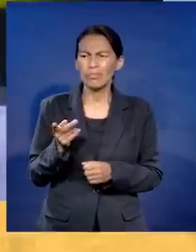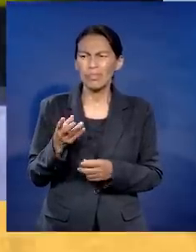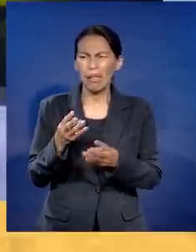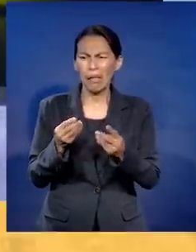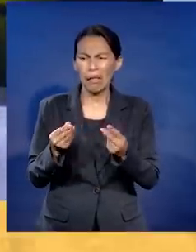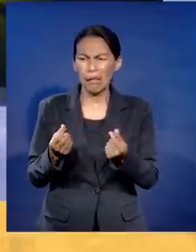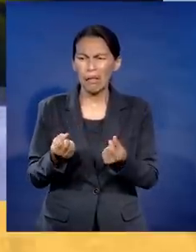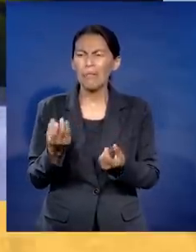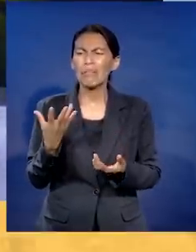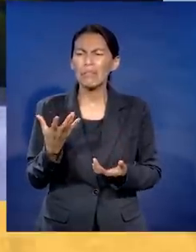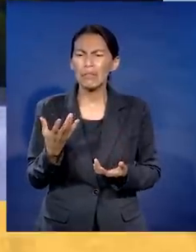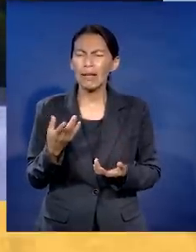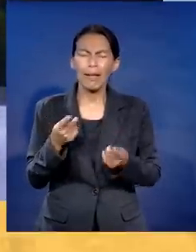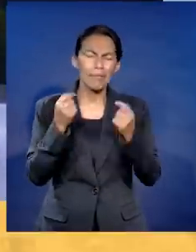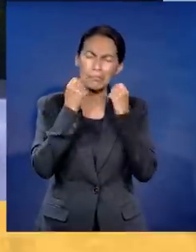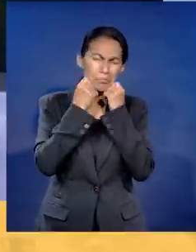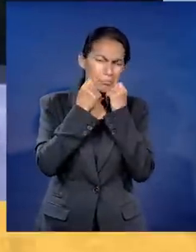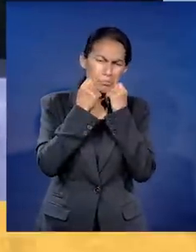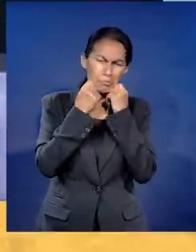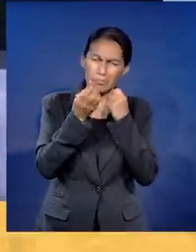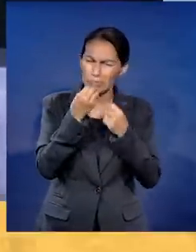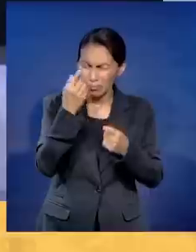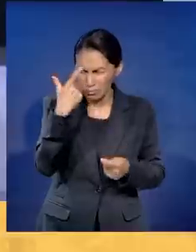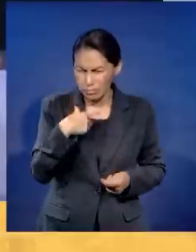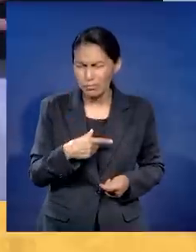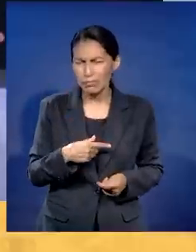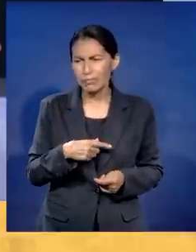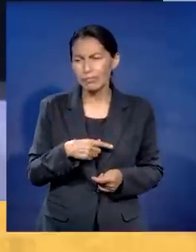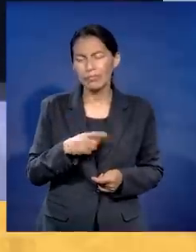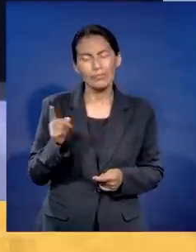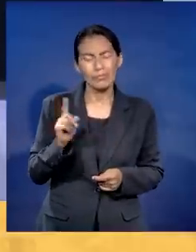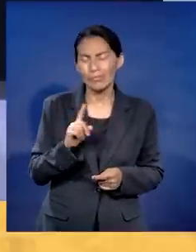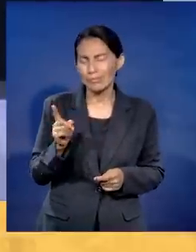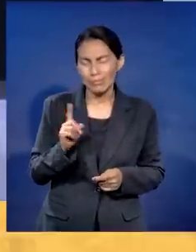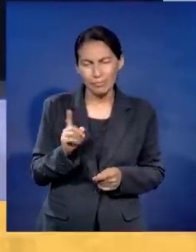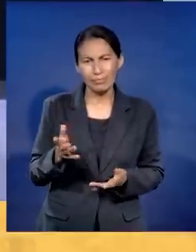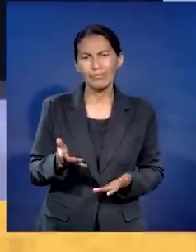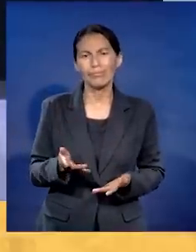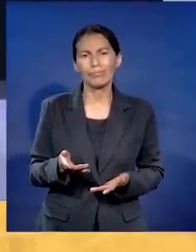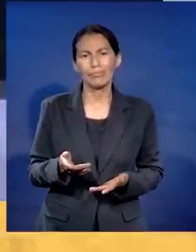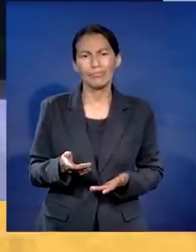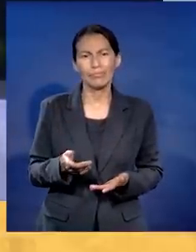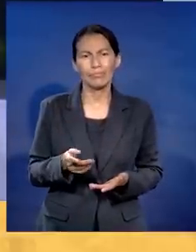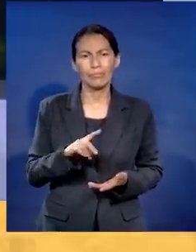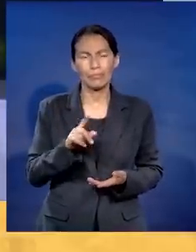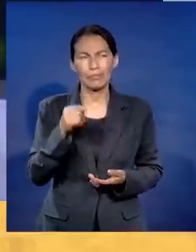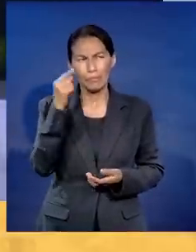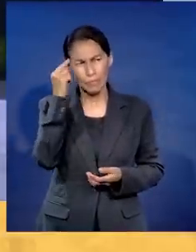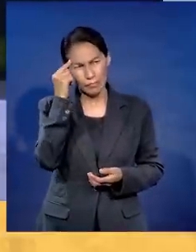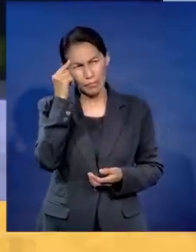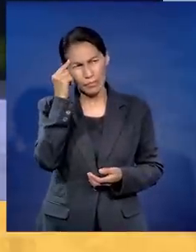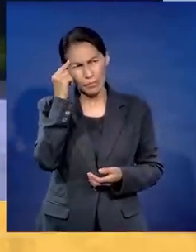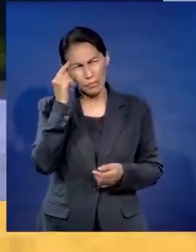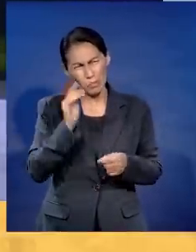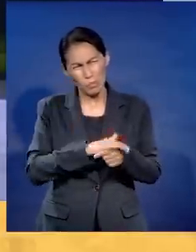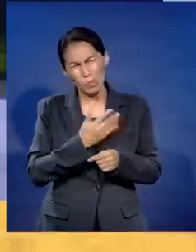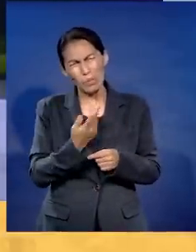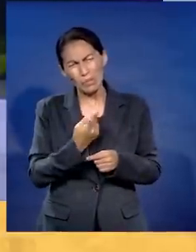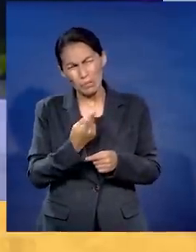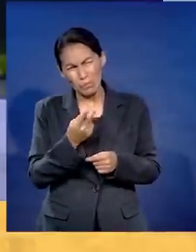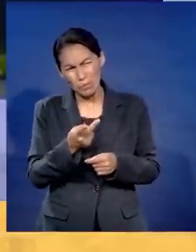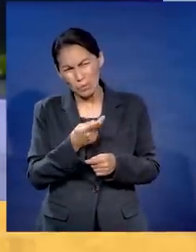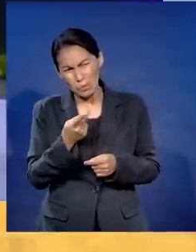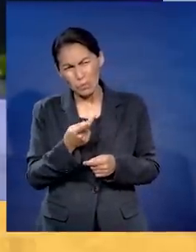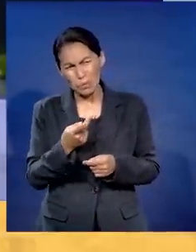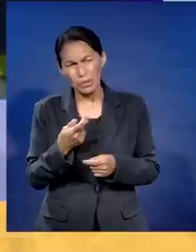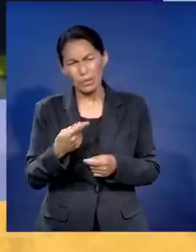como, oye, ¿y cuánto te vas a gastar? No importa, no importa, vamos a cenar bien. No, pues es que...